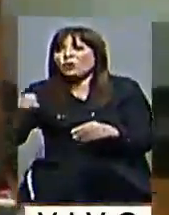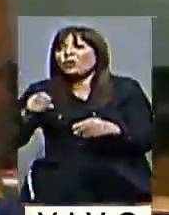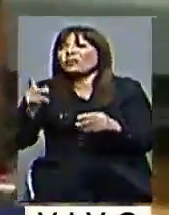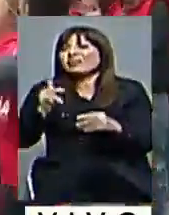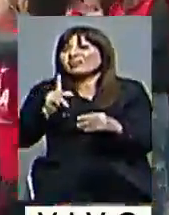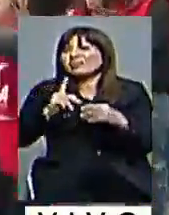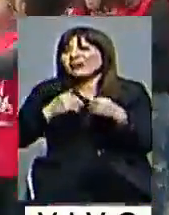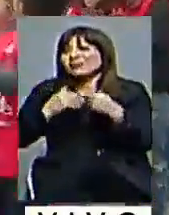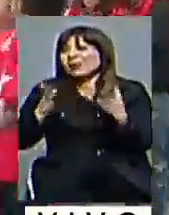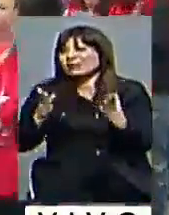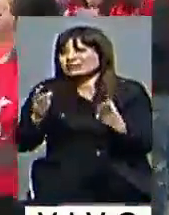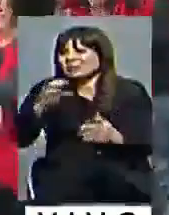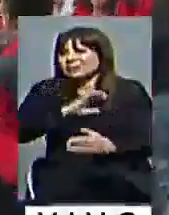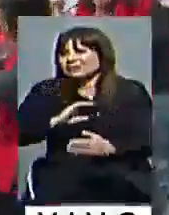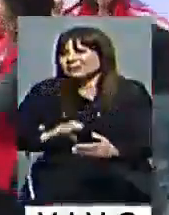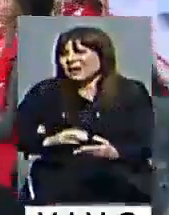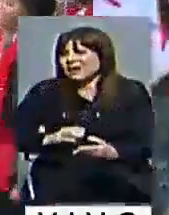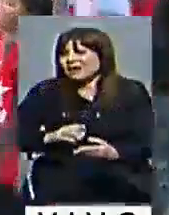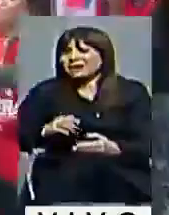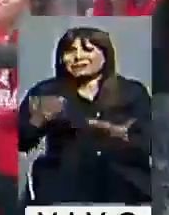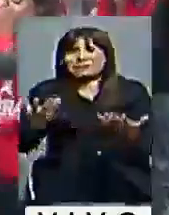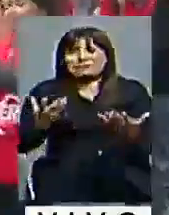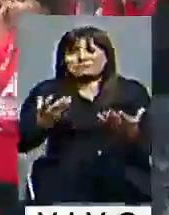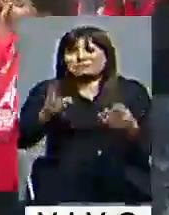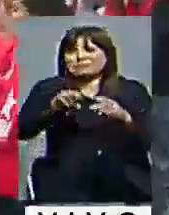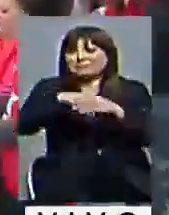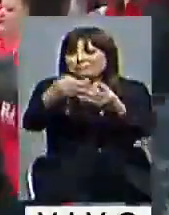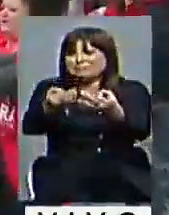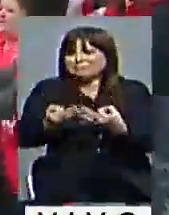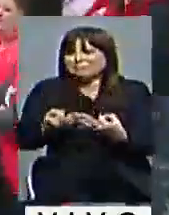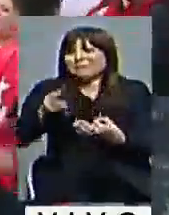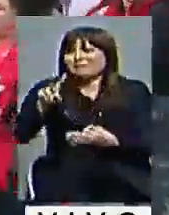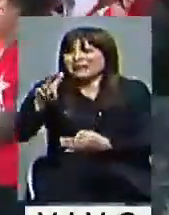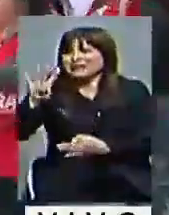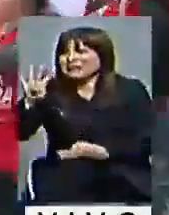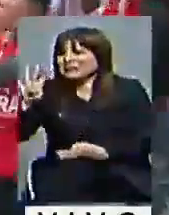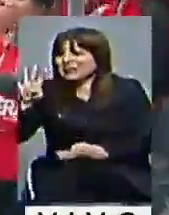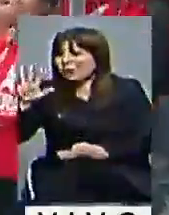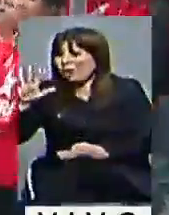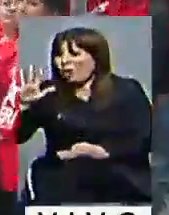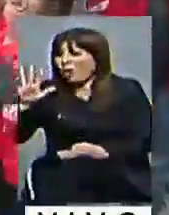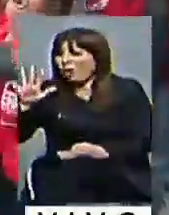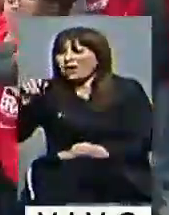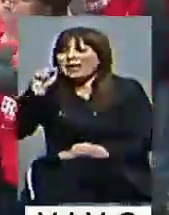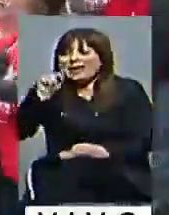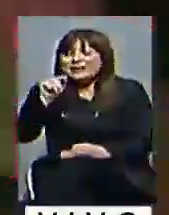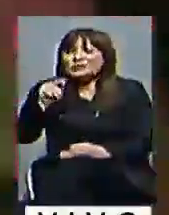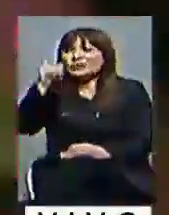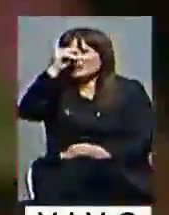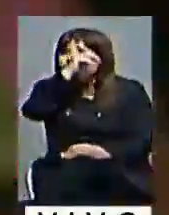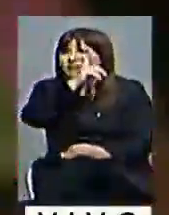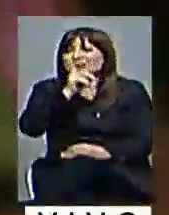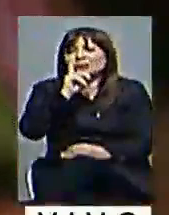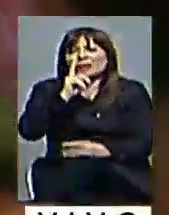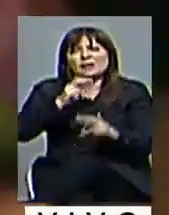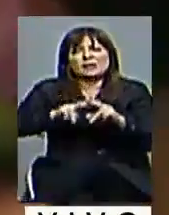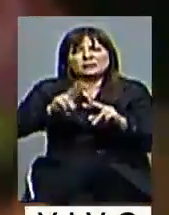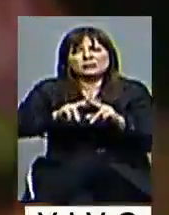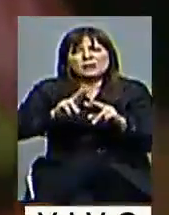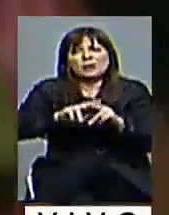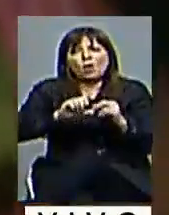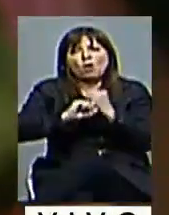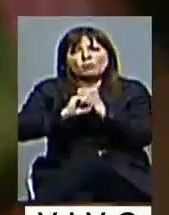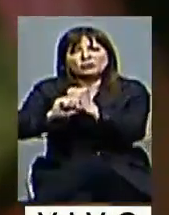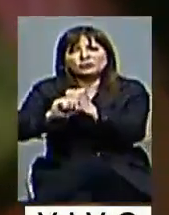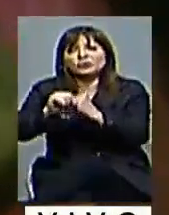Cristiana, ahí van 24, si le agrega una Arte son 25. O sea, esa complejidad tiene que resolverla la oposición primero, para luego instalar